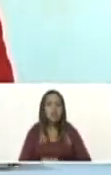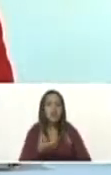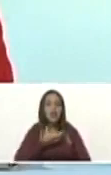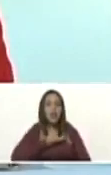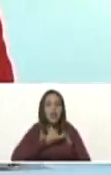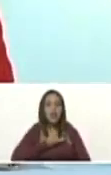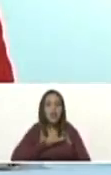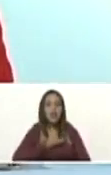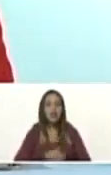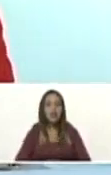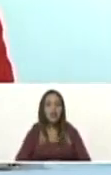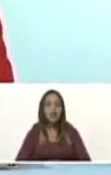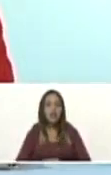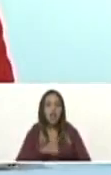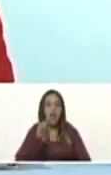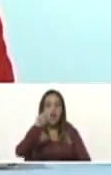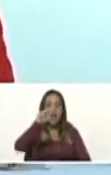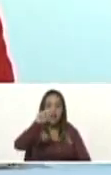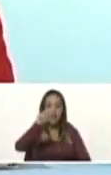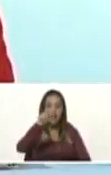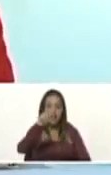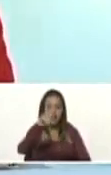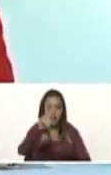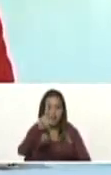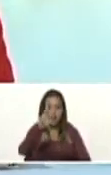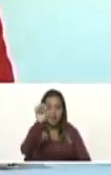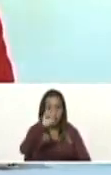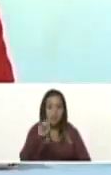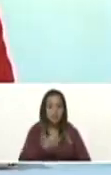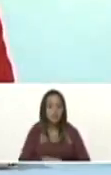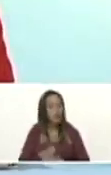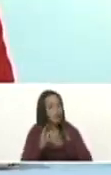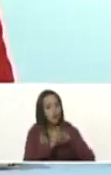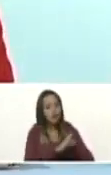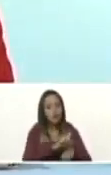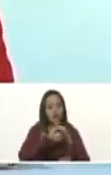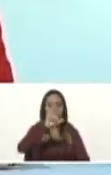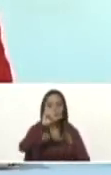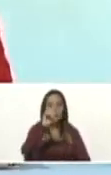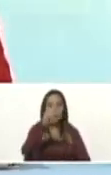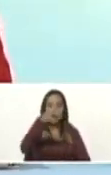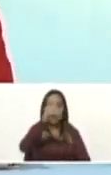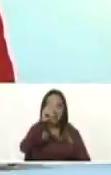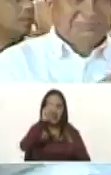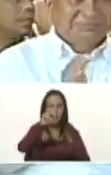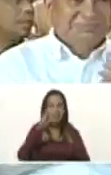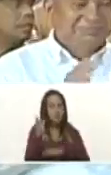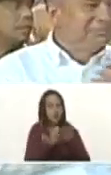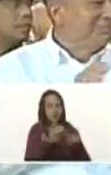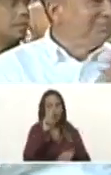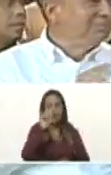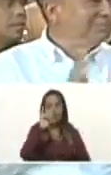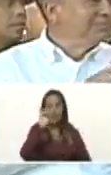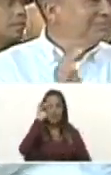alcaldes Andrés Camico, Johnny Cayupare y Taimir